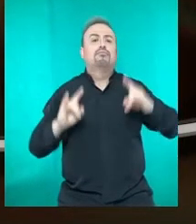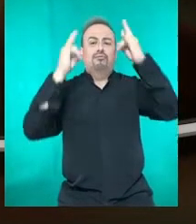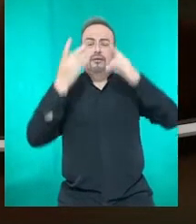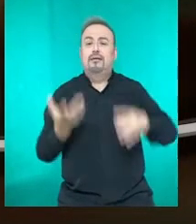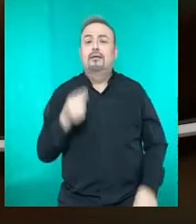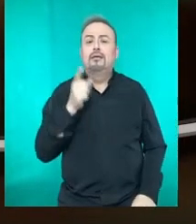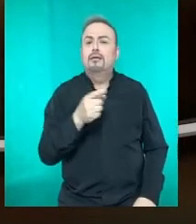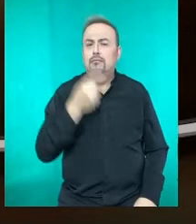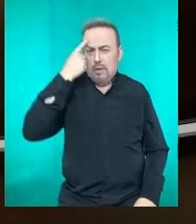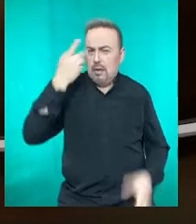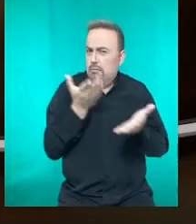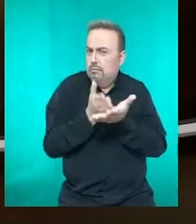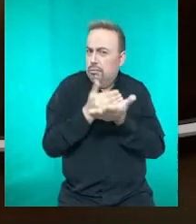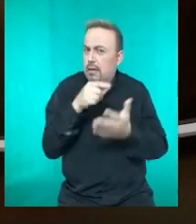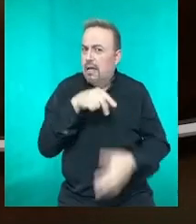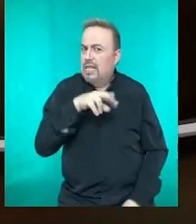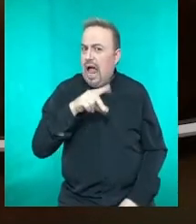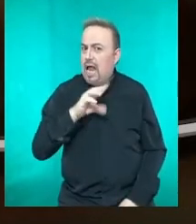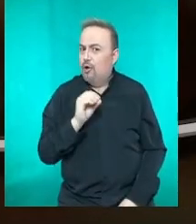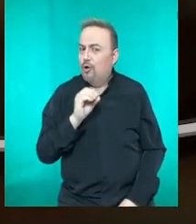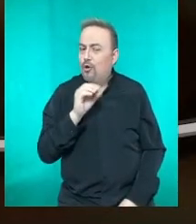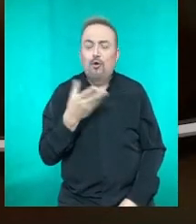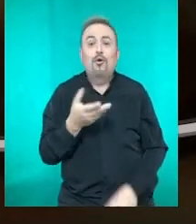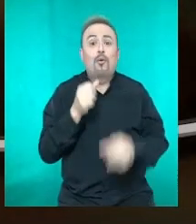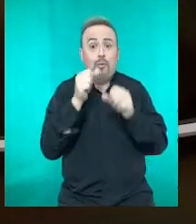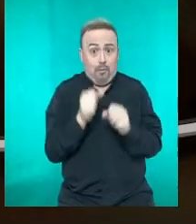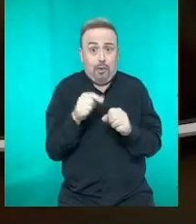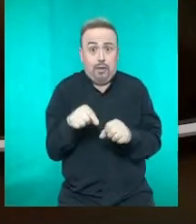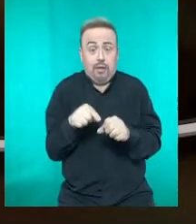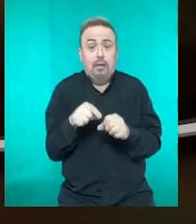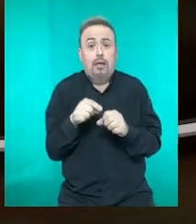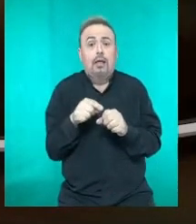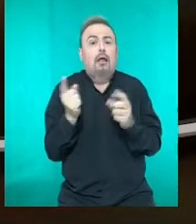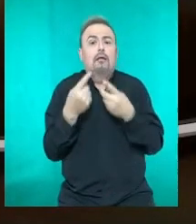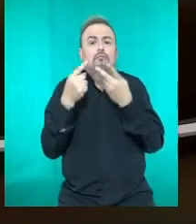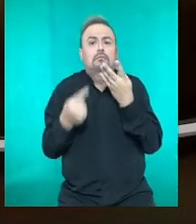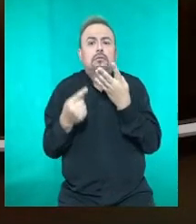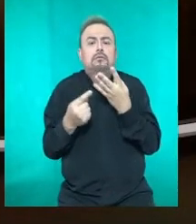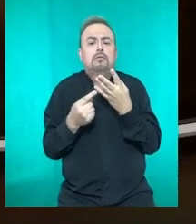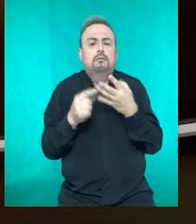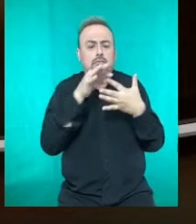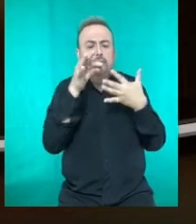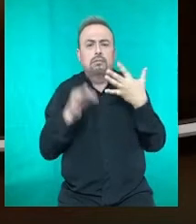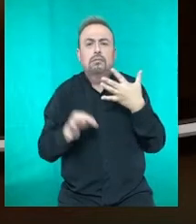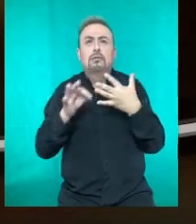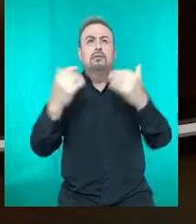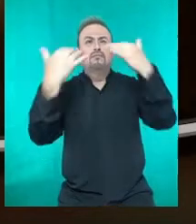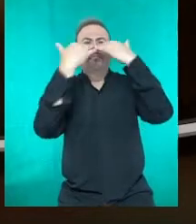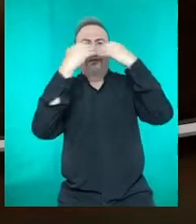de nanopartículas? Porque estas nanopartículas podrían o pueden en realidad absorber distintos tipos de elementos contaminantes en el